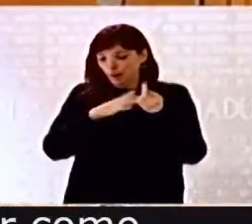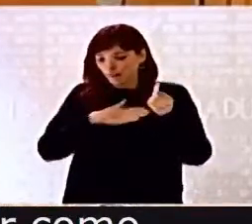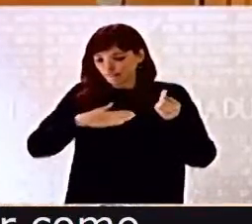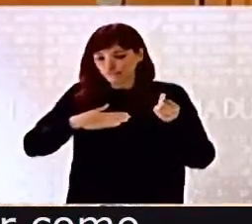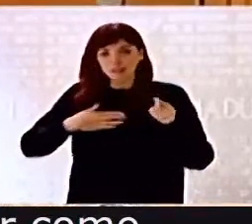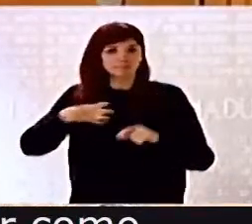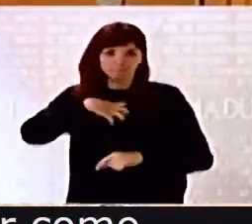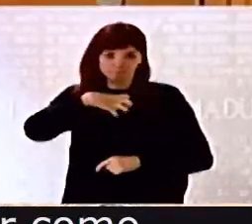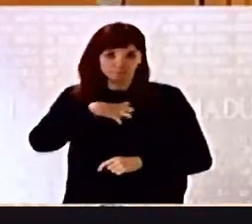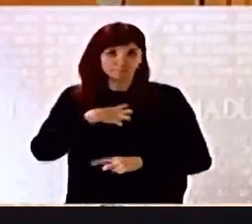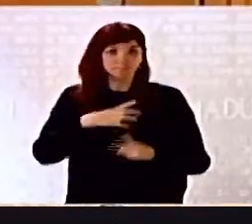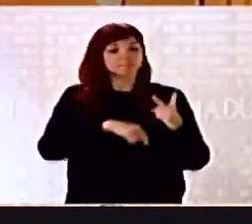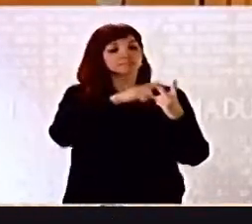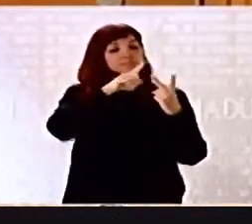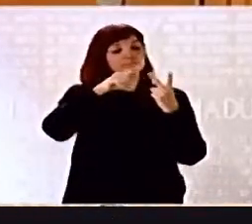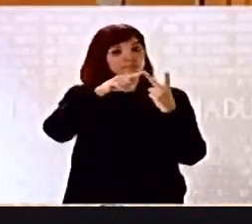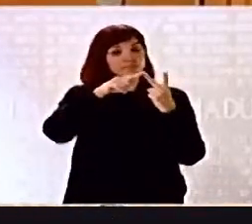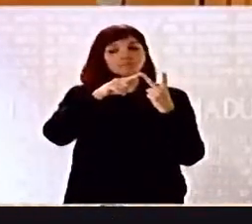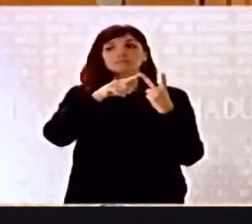En segundo lugar,